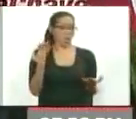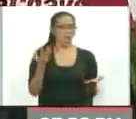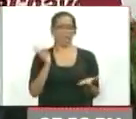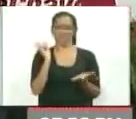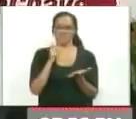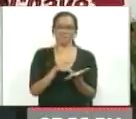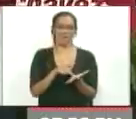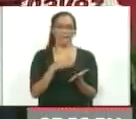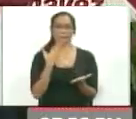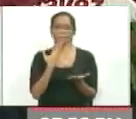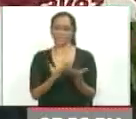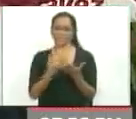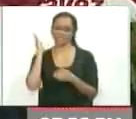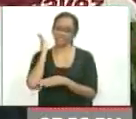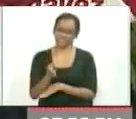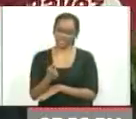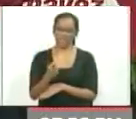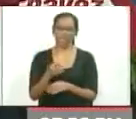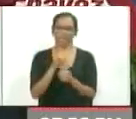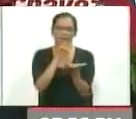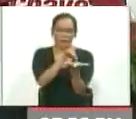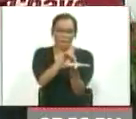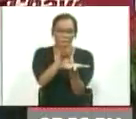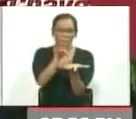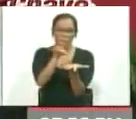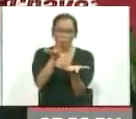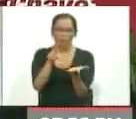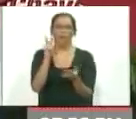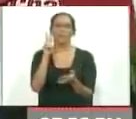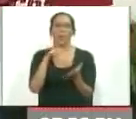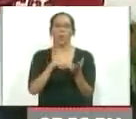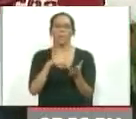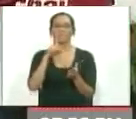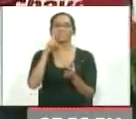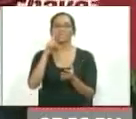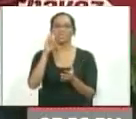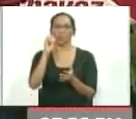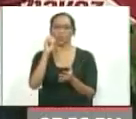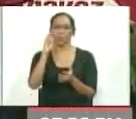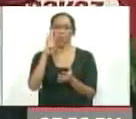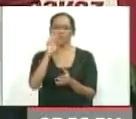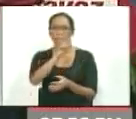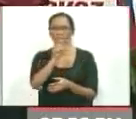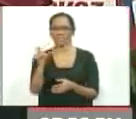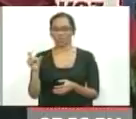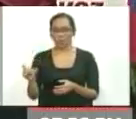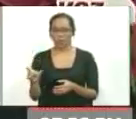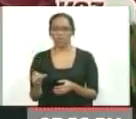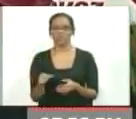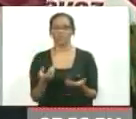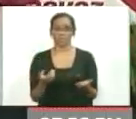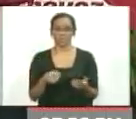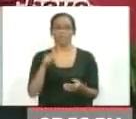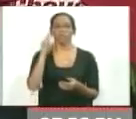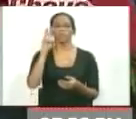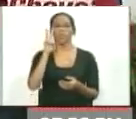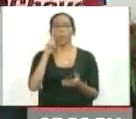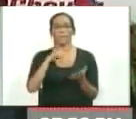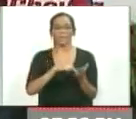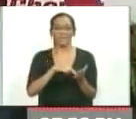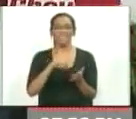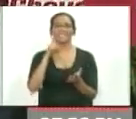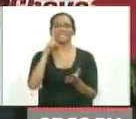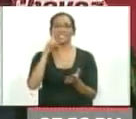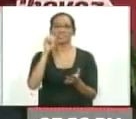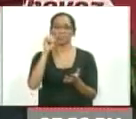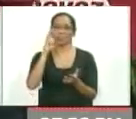allá a pedir sanciones que van a dejar sin empleo a 2.104 personas y con ellos son 2.104